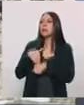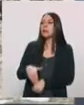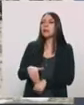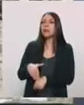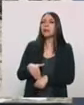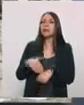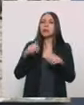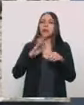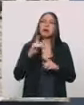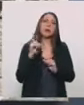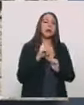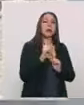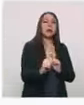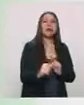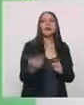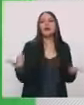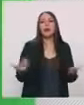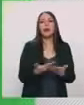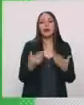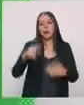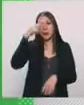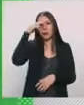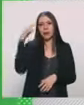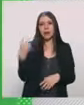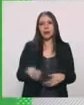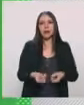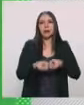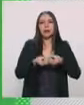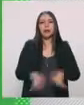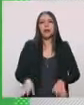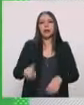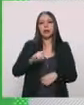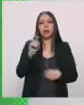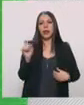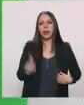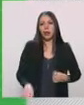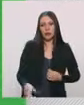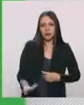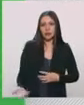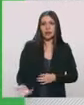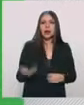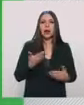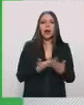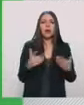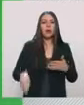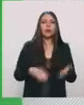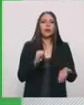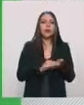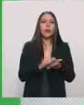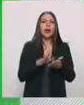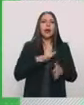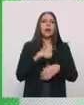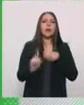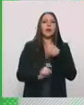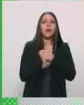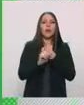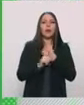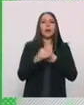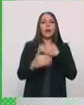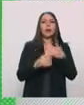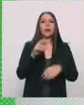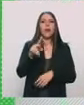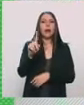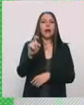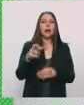sigue costando a nuestro país por aquello del agua del río Bravo, pero ese es otro asunto. Luego está la venta